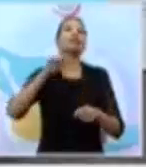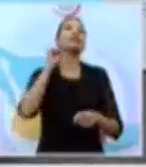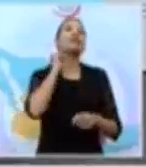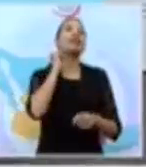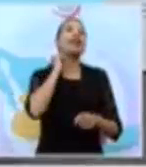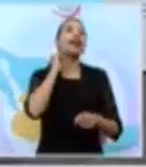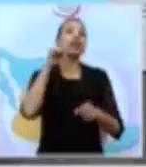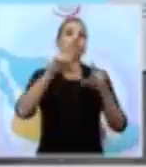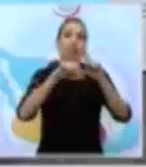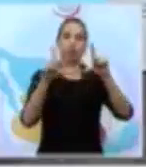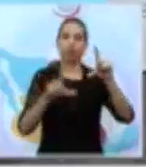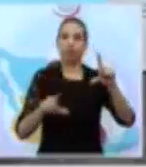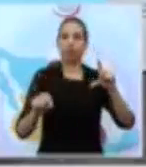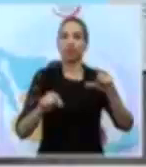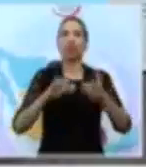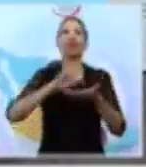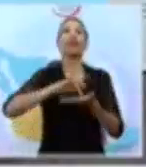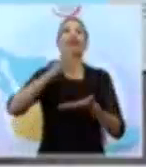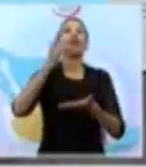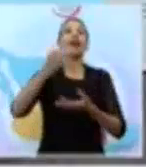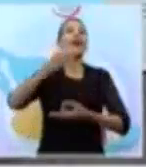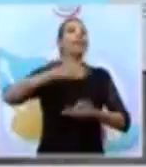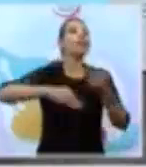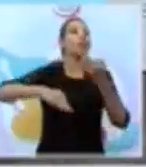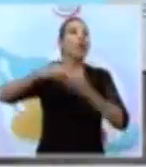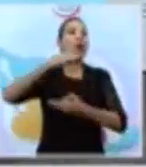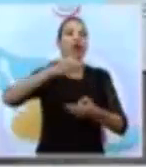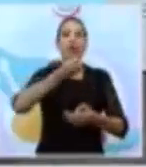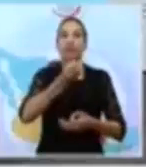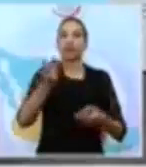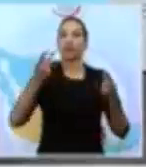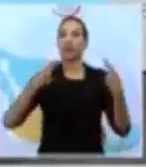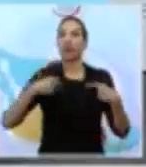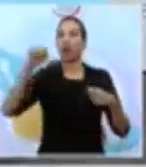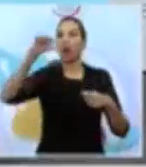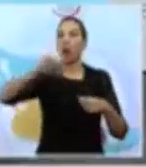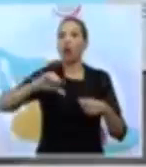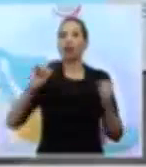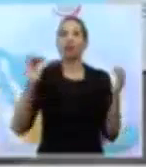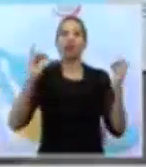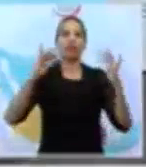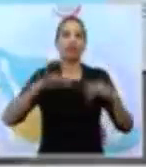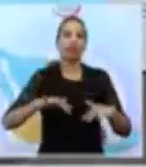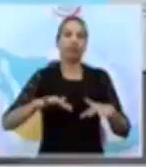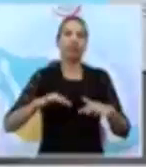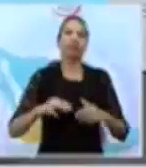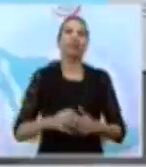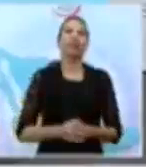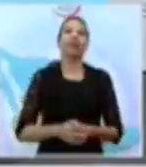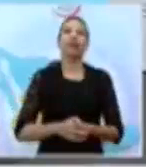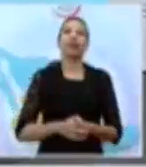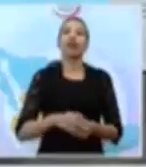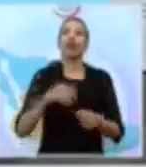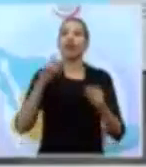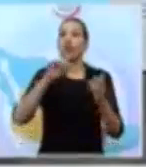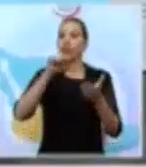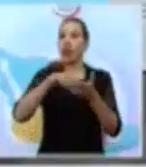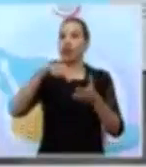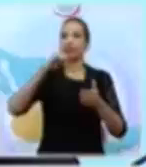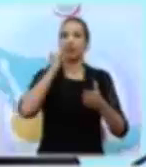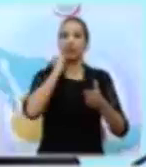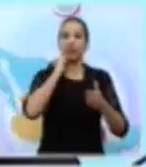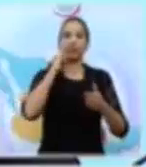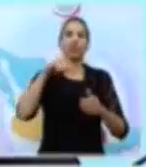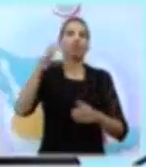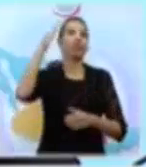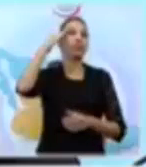República. Gracias a todos quienes hoy se concitan en esta sede,